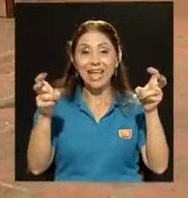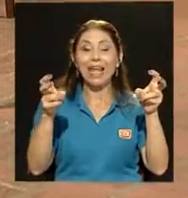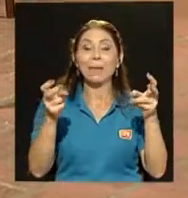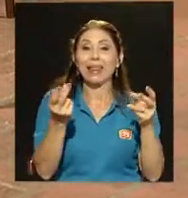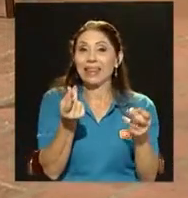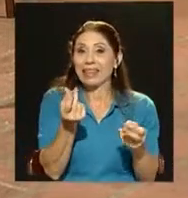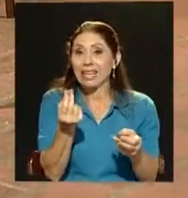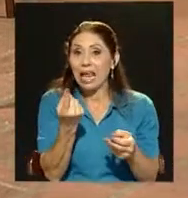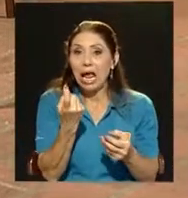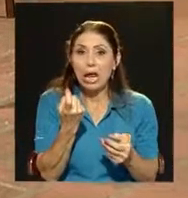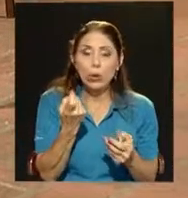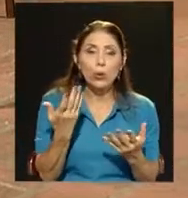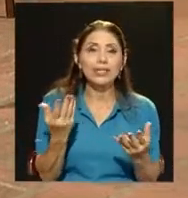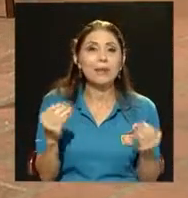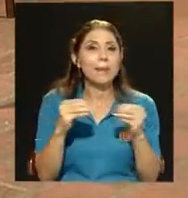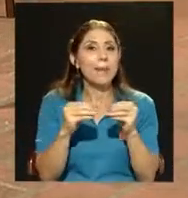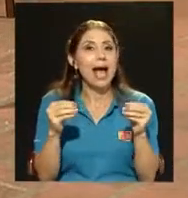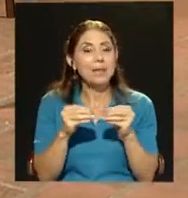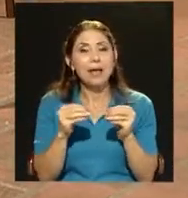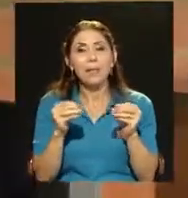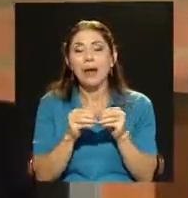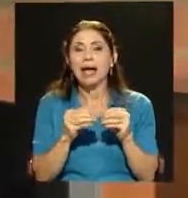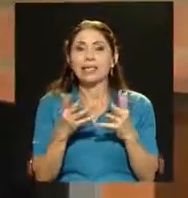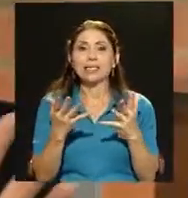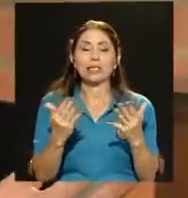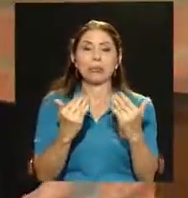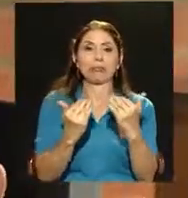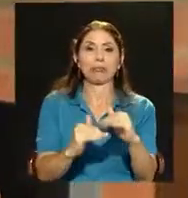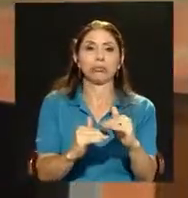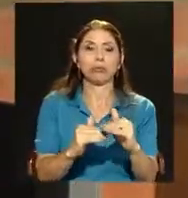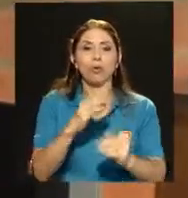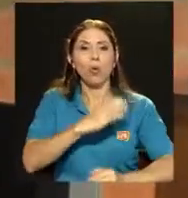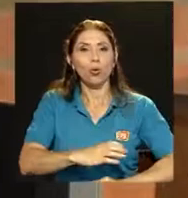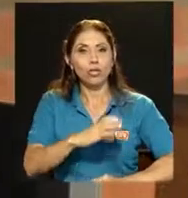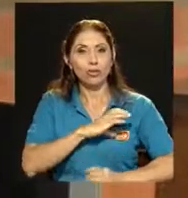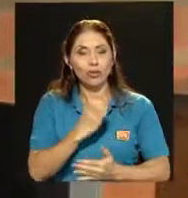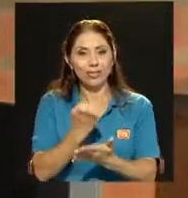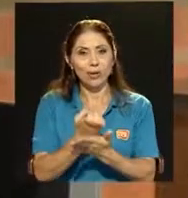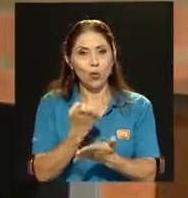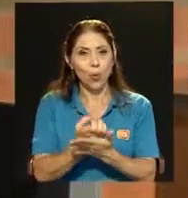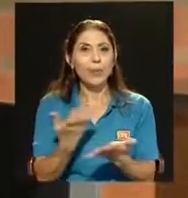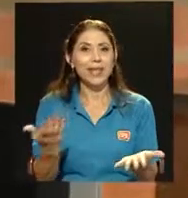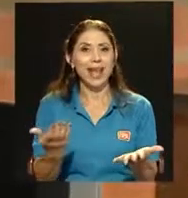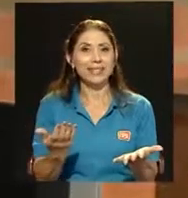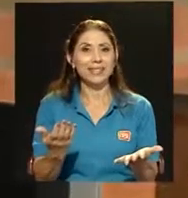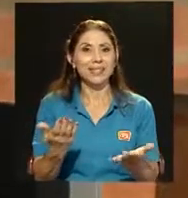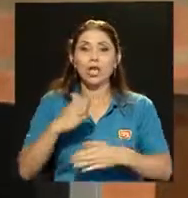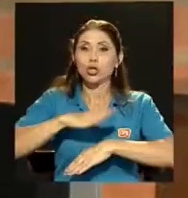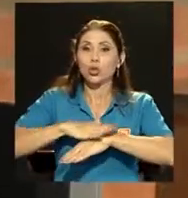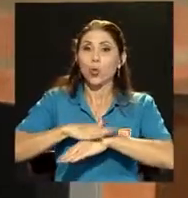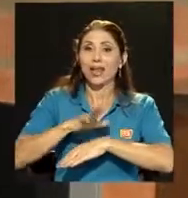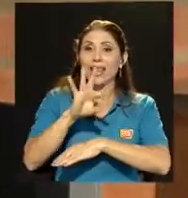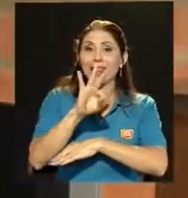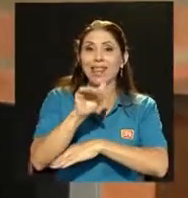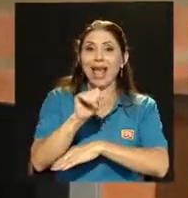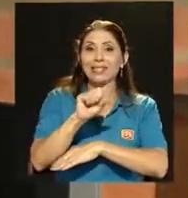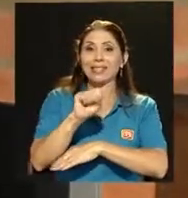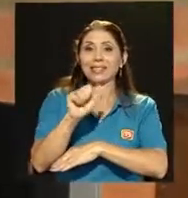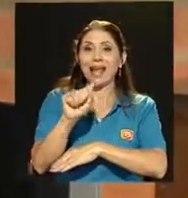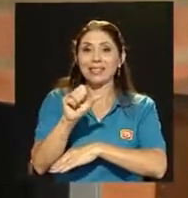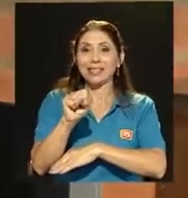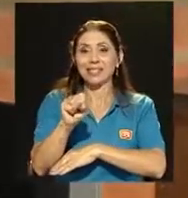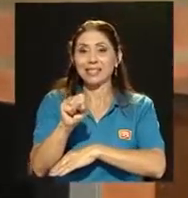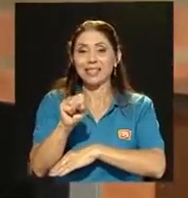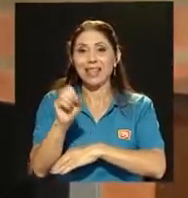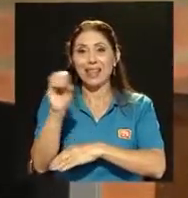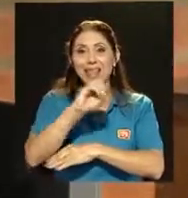es todavía más pequeño. Las condiciones económicas con respecto a tasas de interés internacionales empiezan